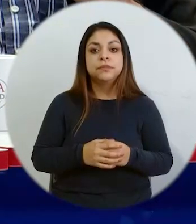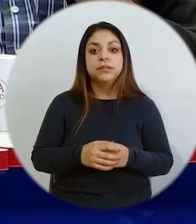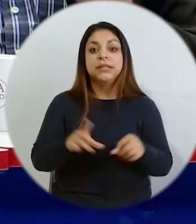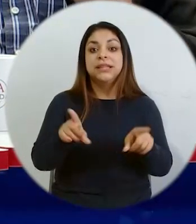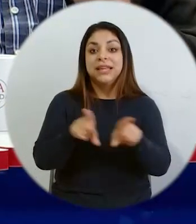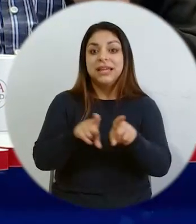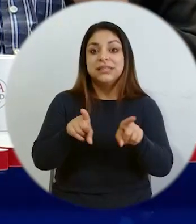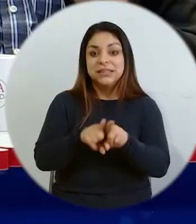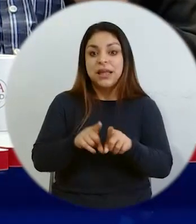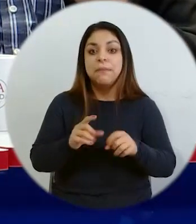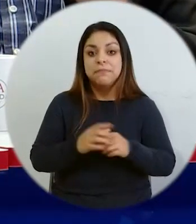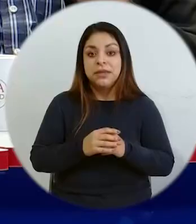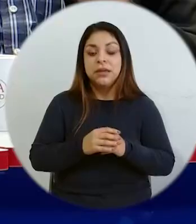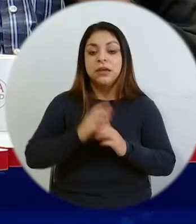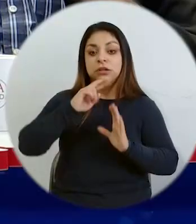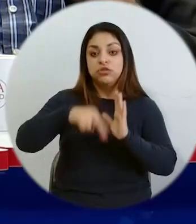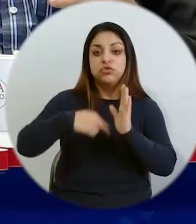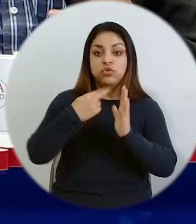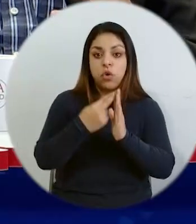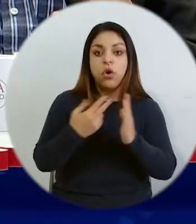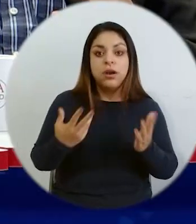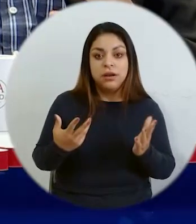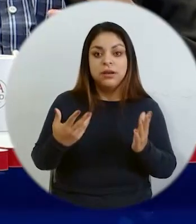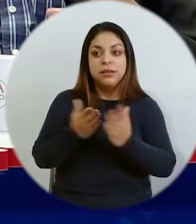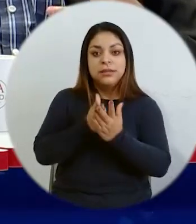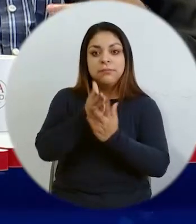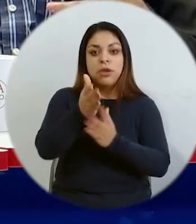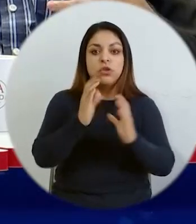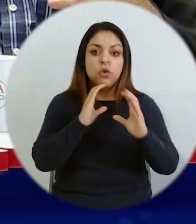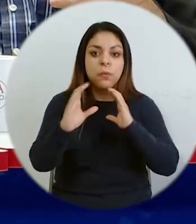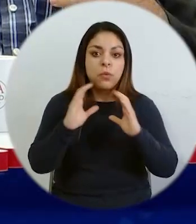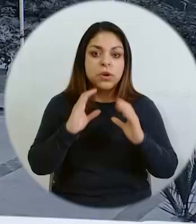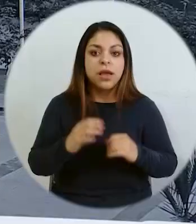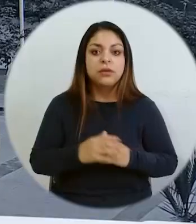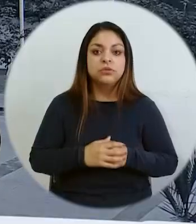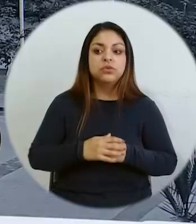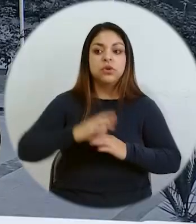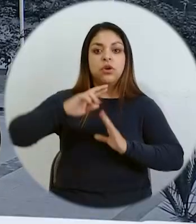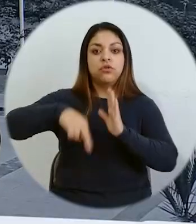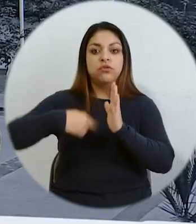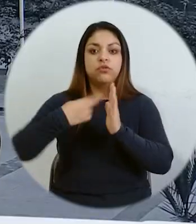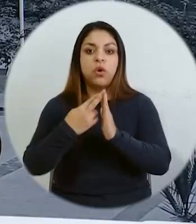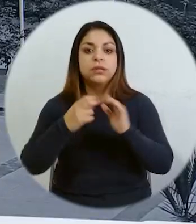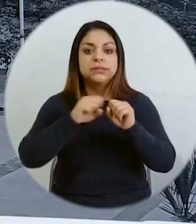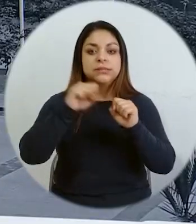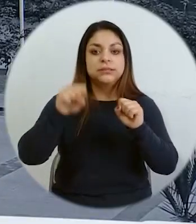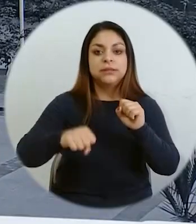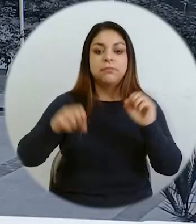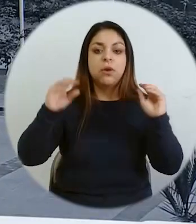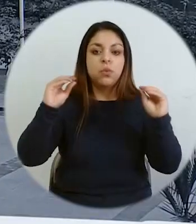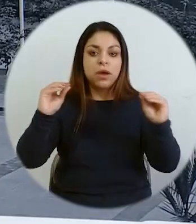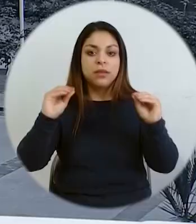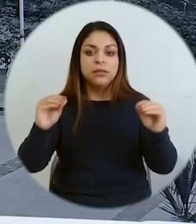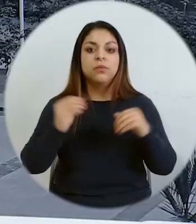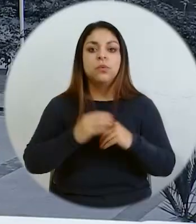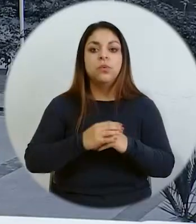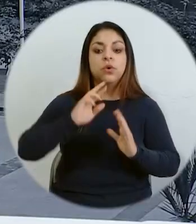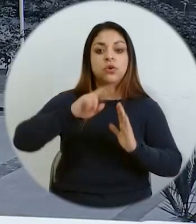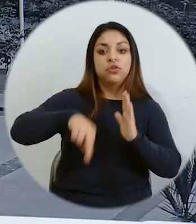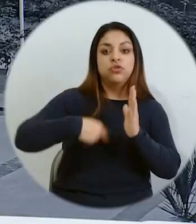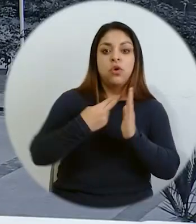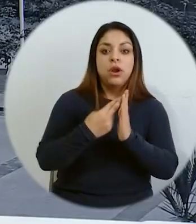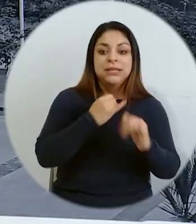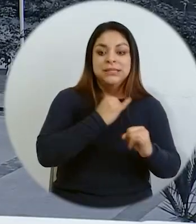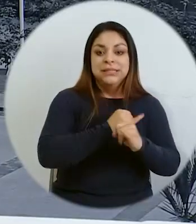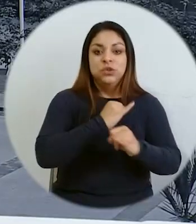que también el rol, por ejemplo, de los medios de comunicación, el rol del sistema educativo, el rol